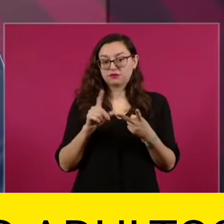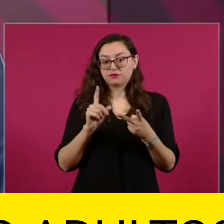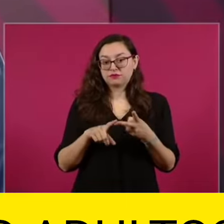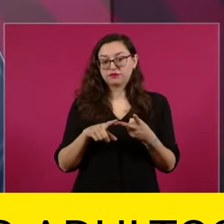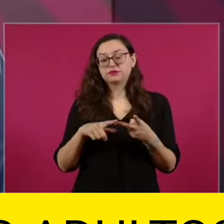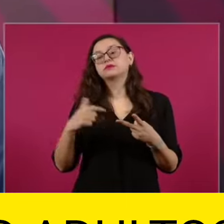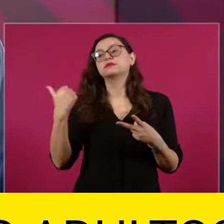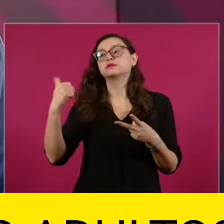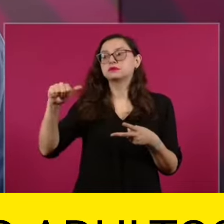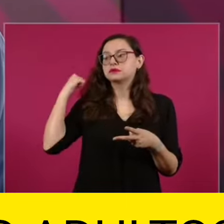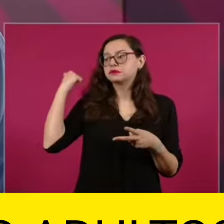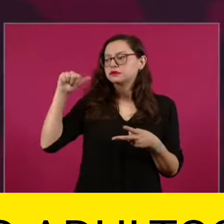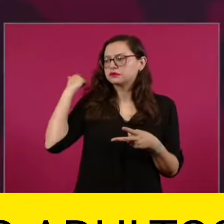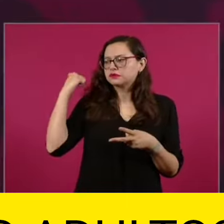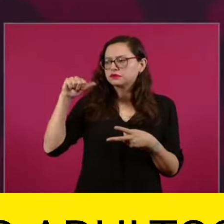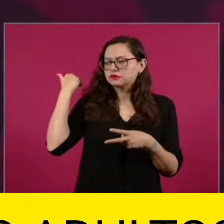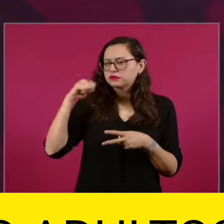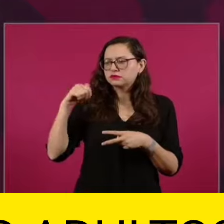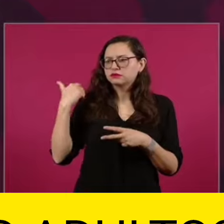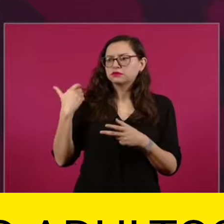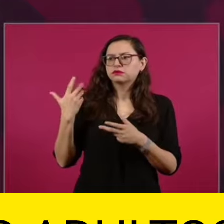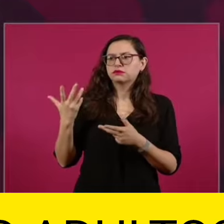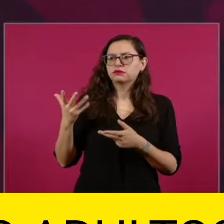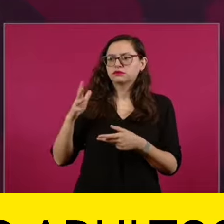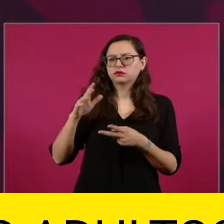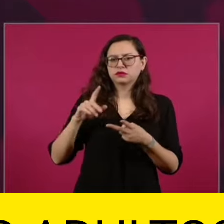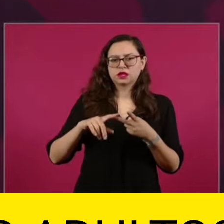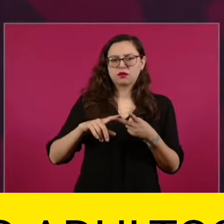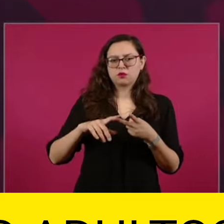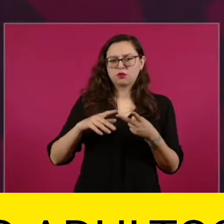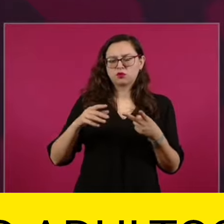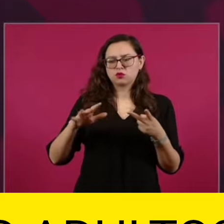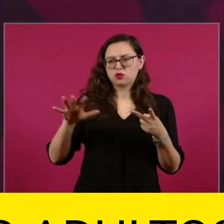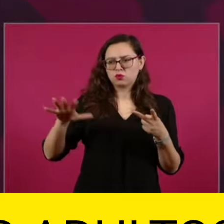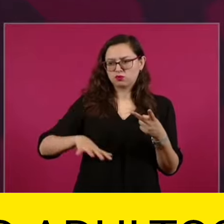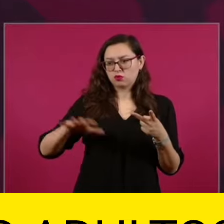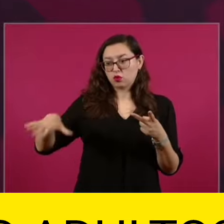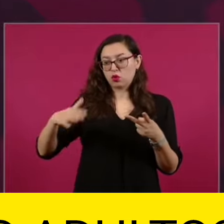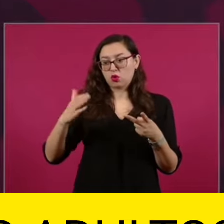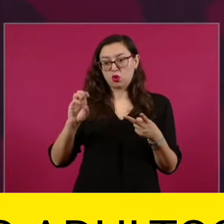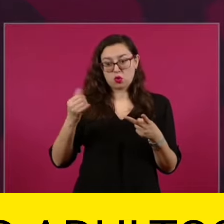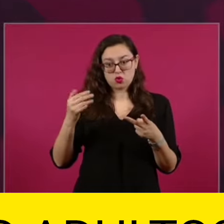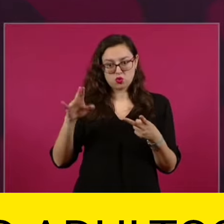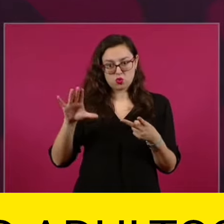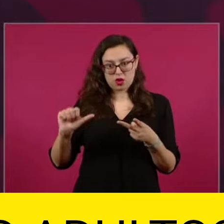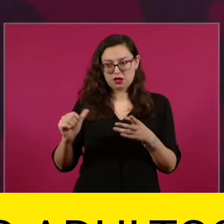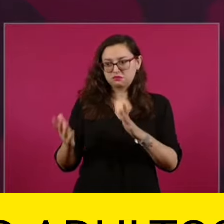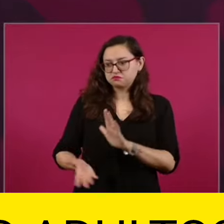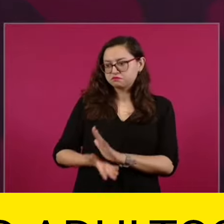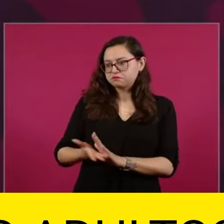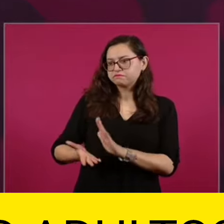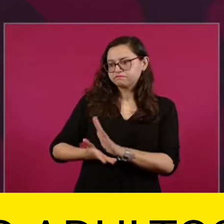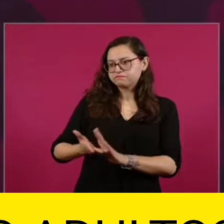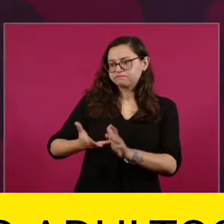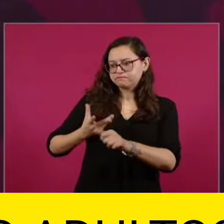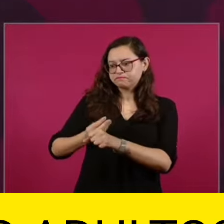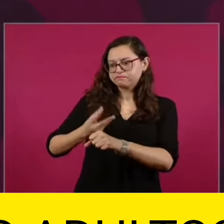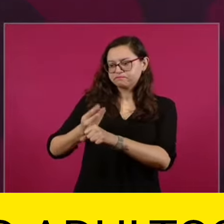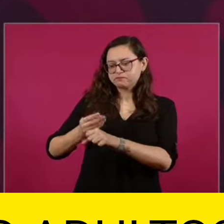Acapulco, de Coyuca, de Benítez, cómo vamos. Y